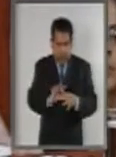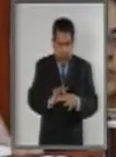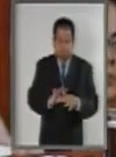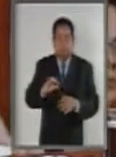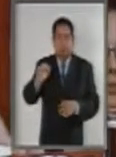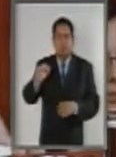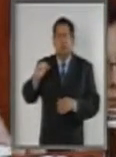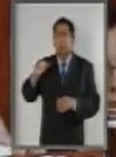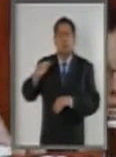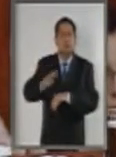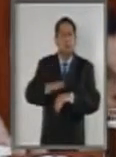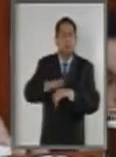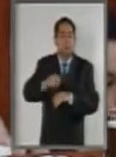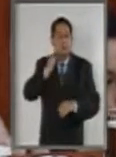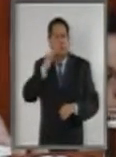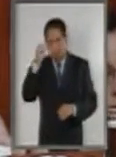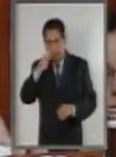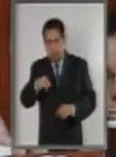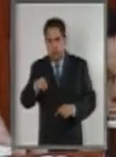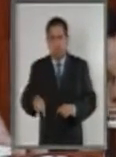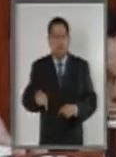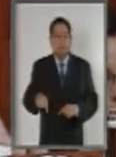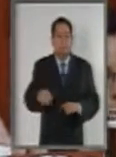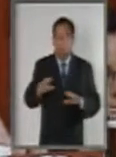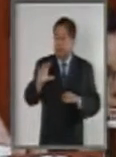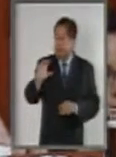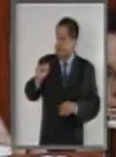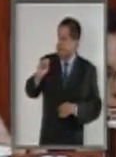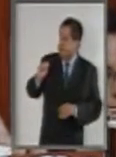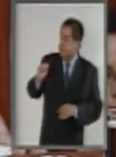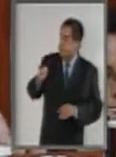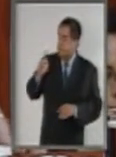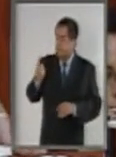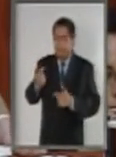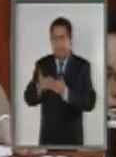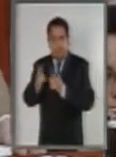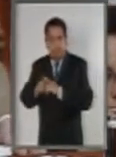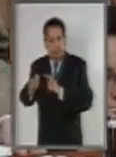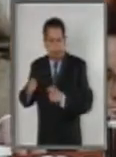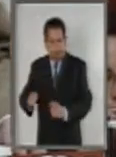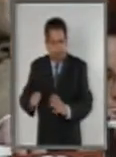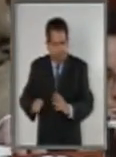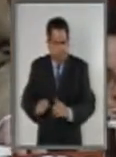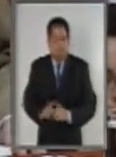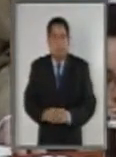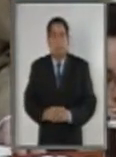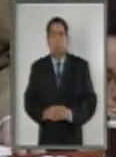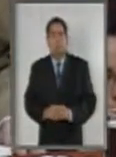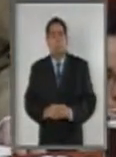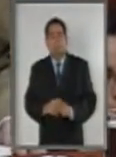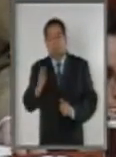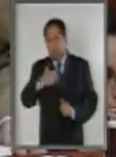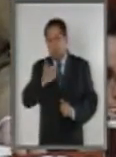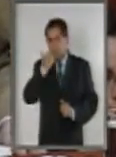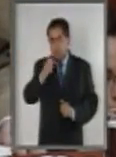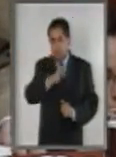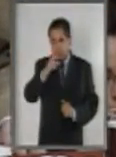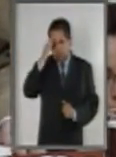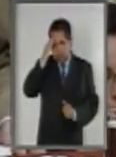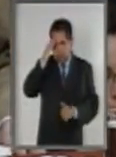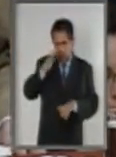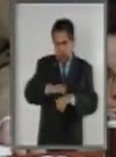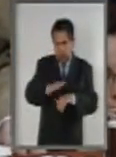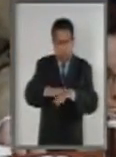convocado por el Senado de la República en la 61ª legislatura. Quiero reconocer el